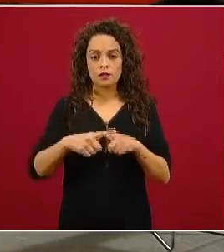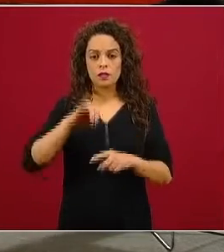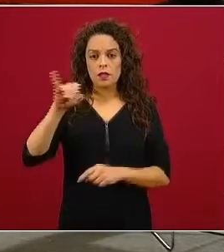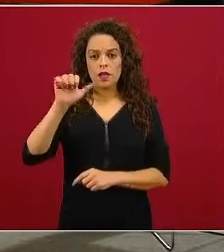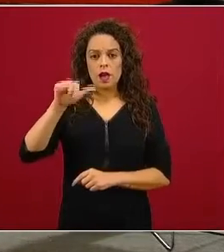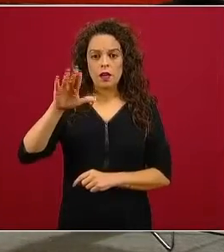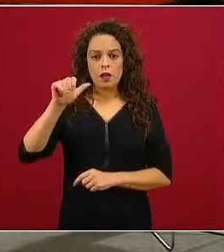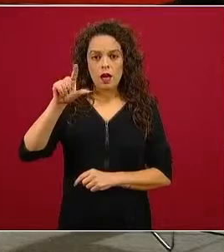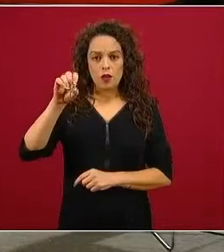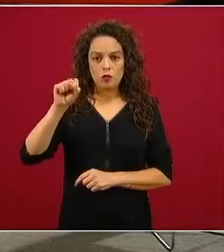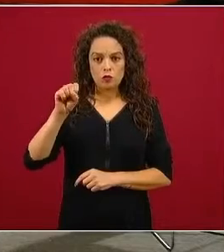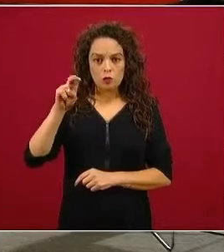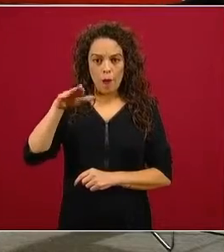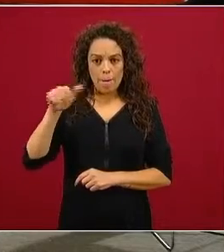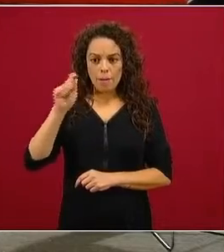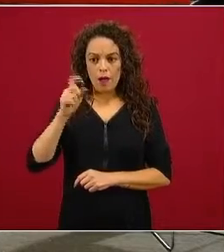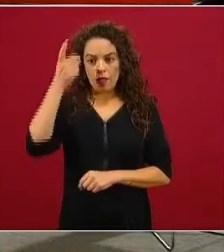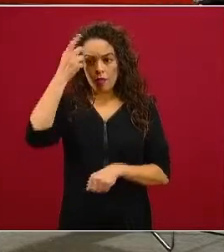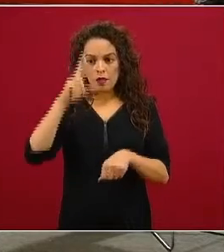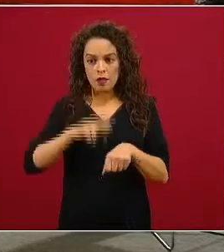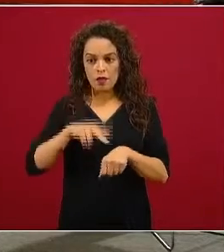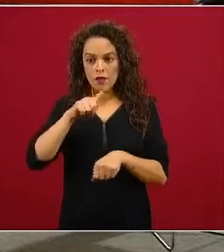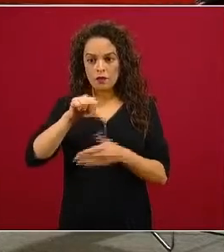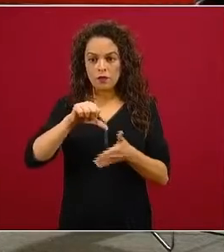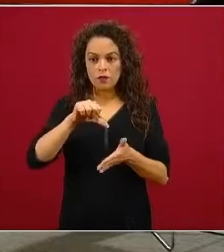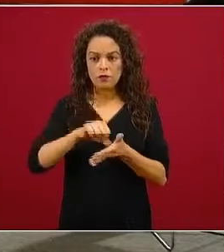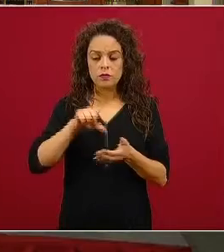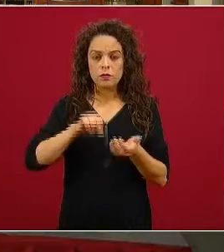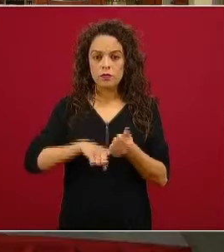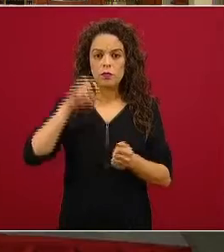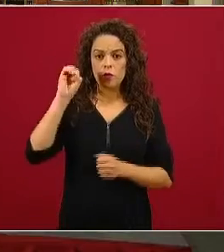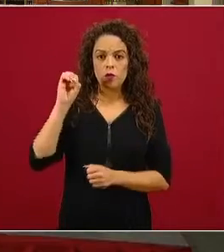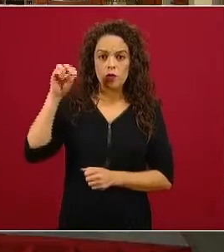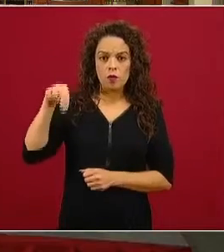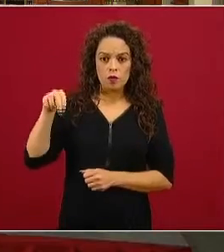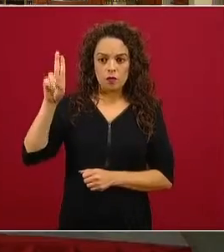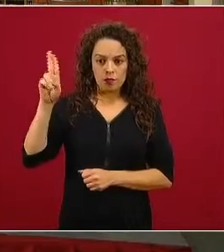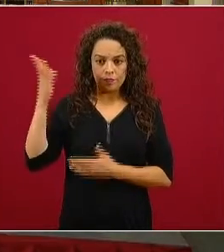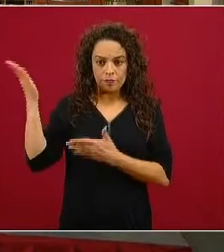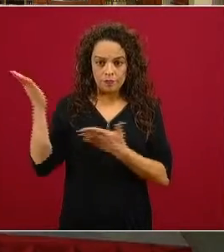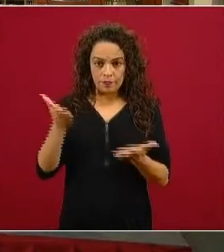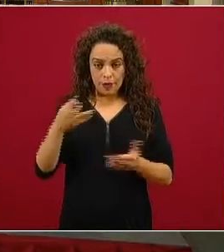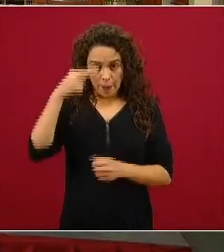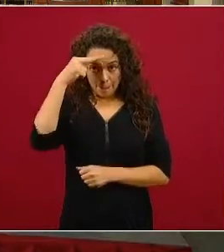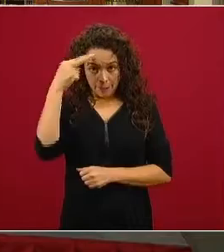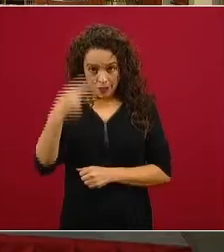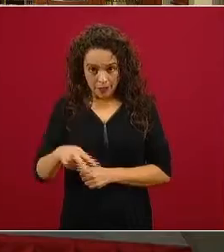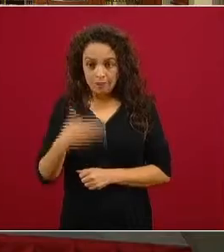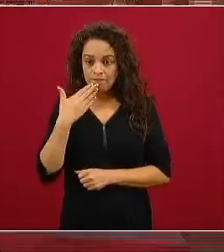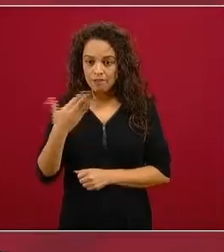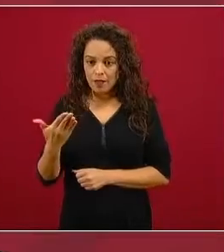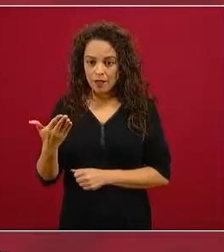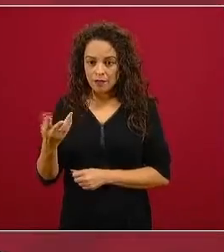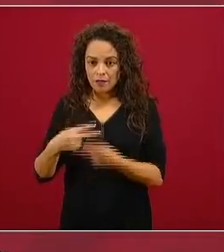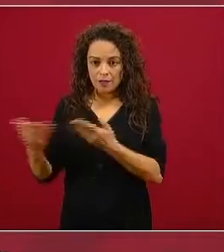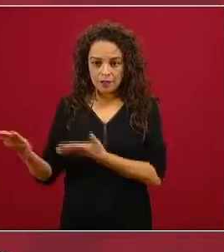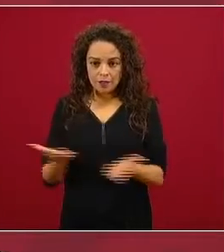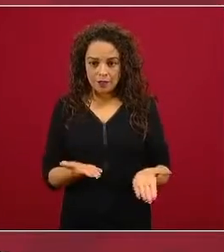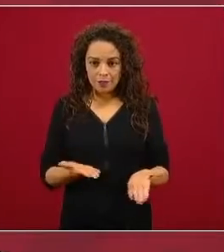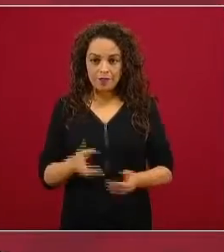y con el trabajo que hacemos de comunicación de riesgos relativo a la epidemia, sino en general sobre la